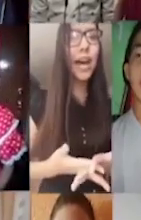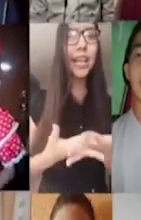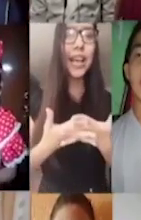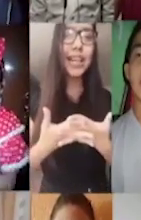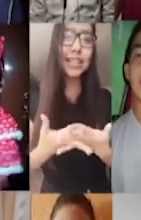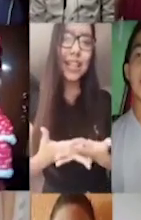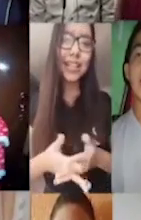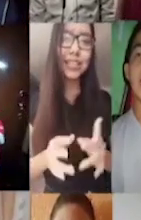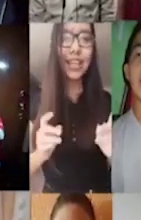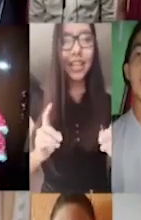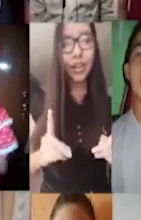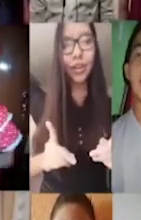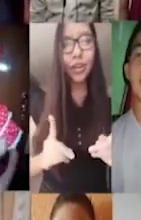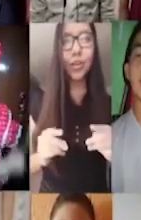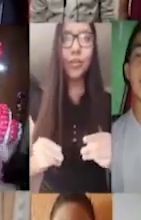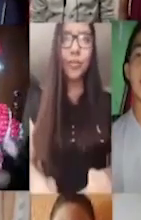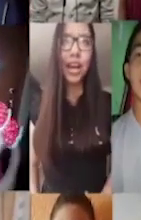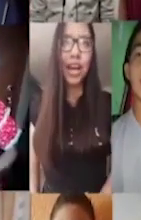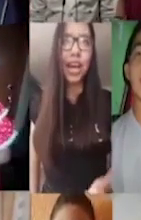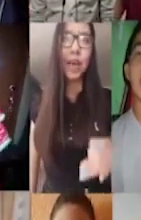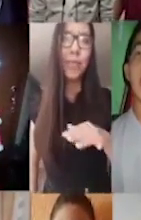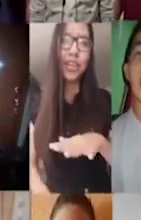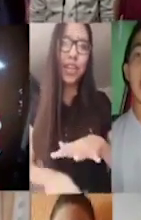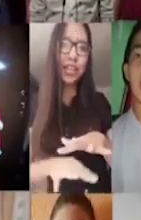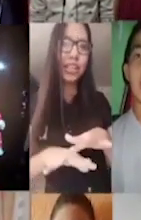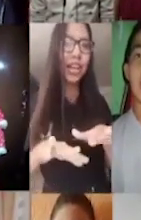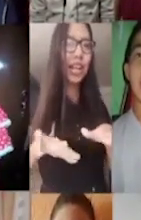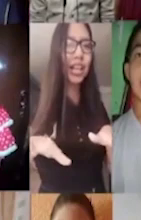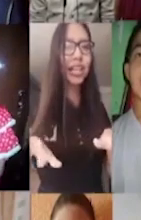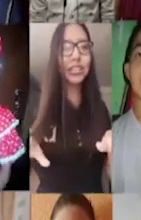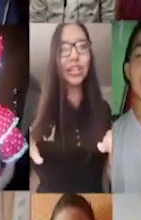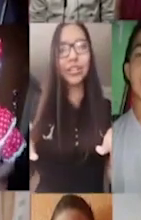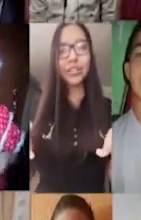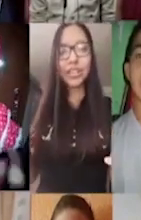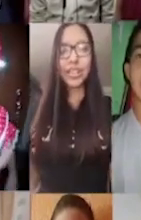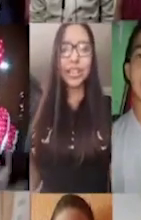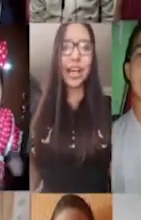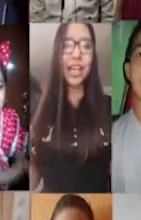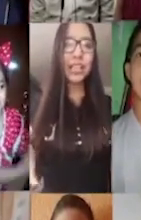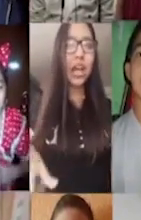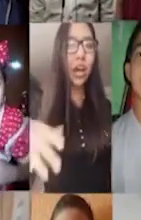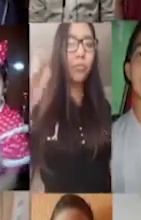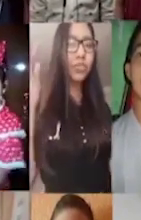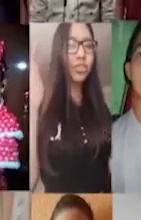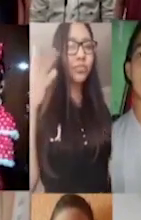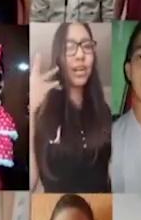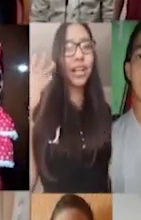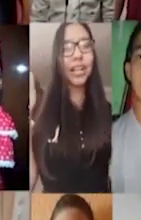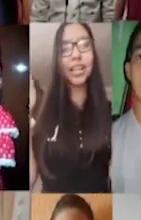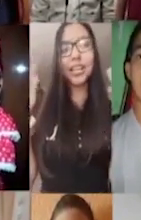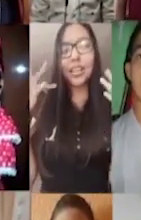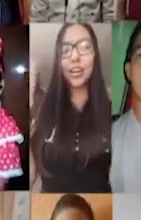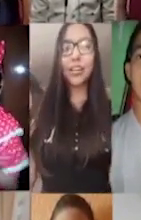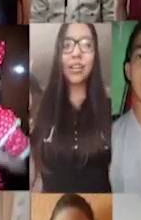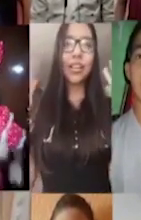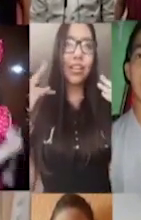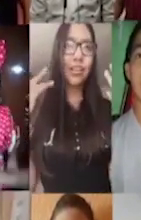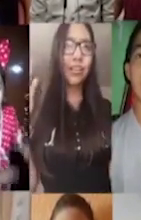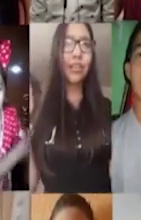la playa se acercó, envidiando a las conchitas por su pálido